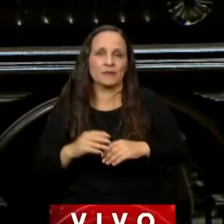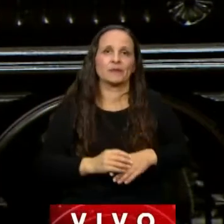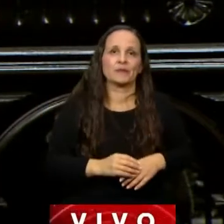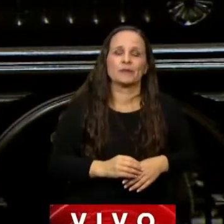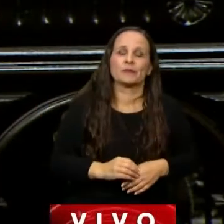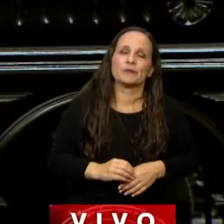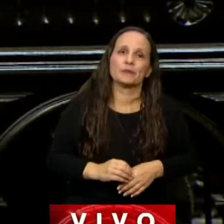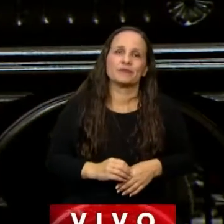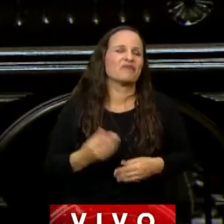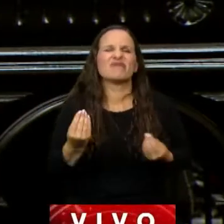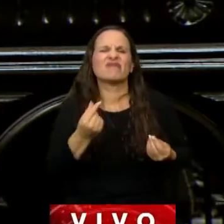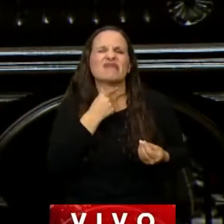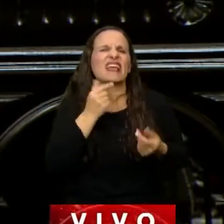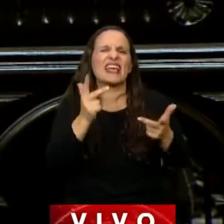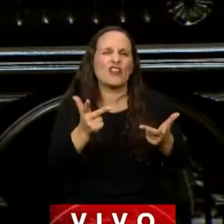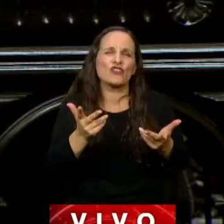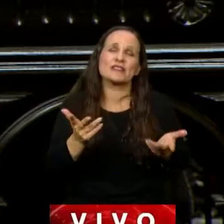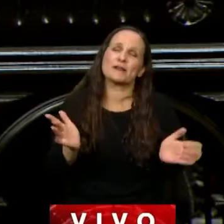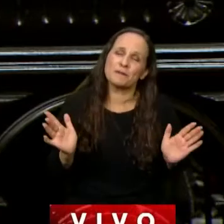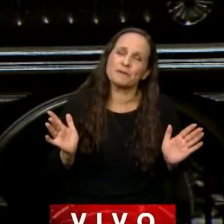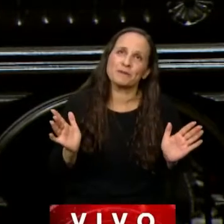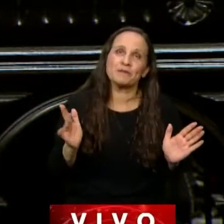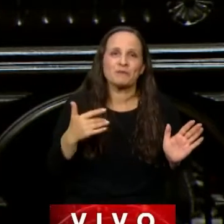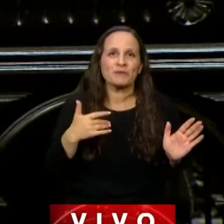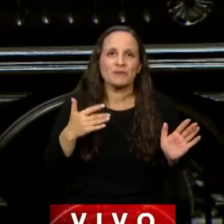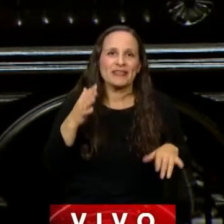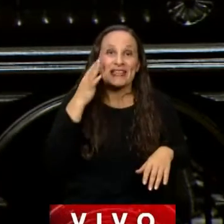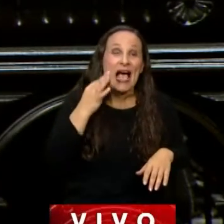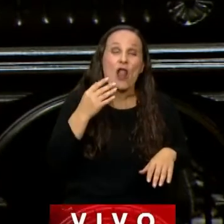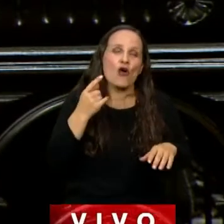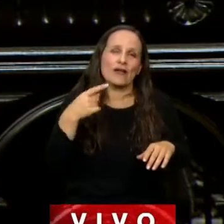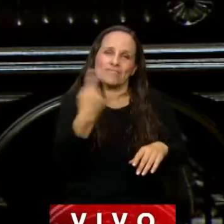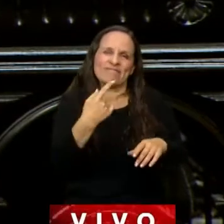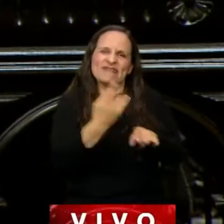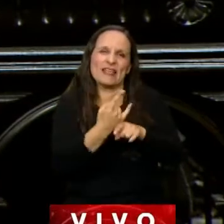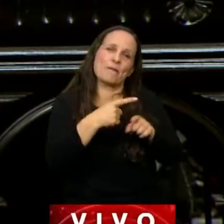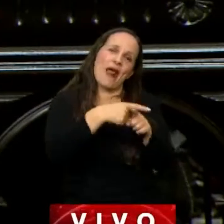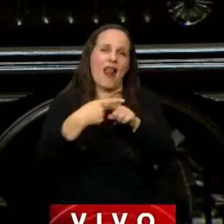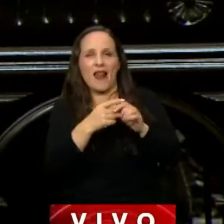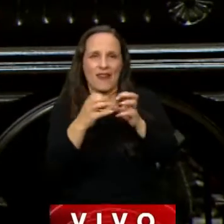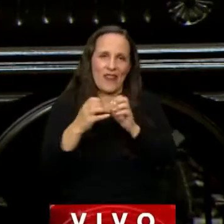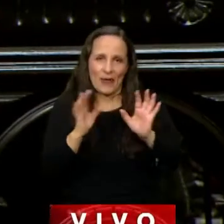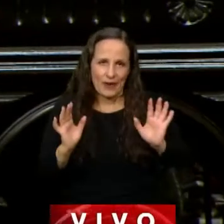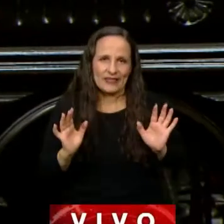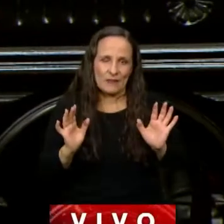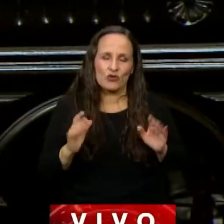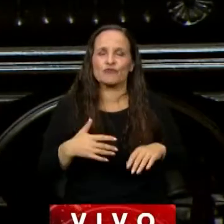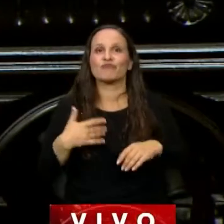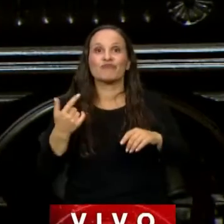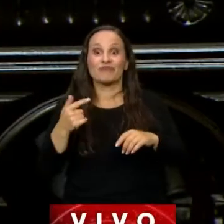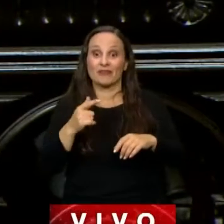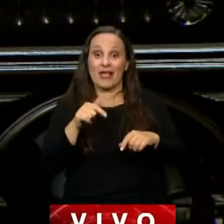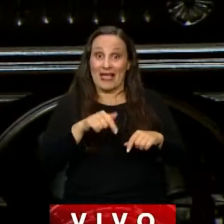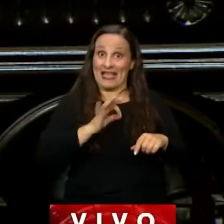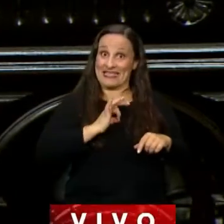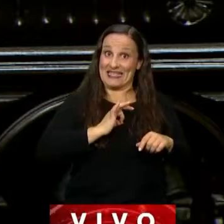Quiero decir, y esto es algo sobre lo que permanentemente se debate, que la inversión en el segundo